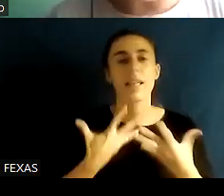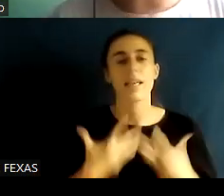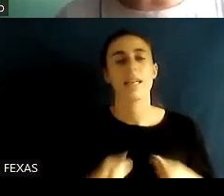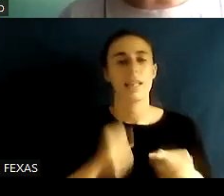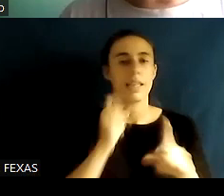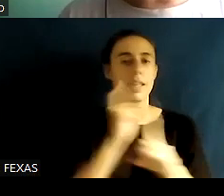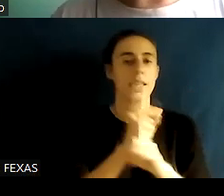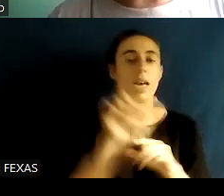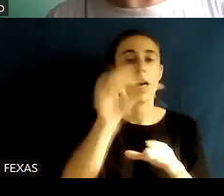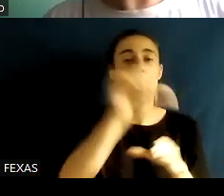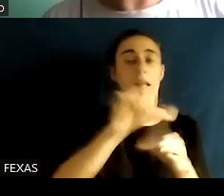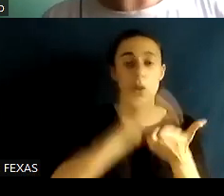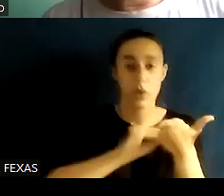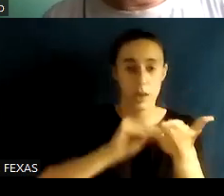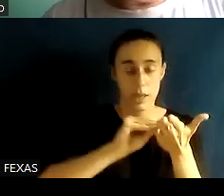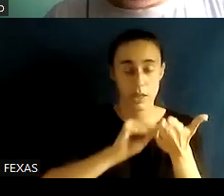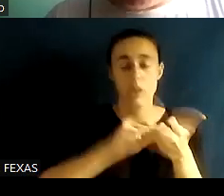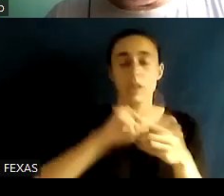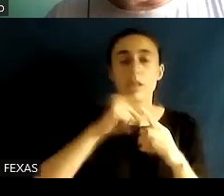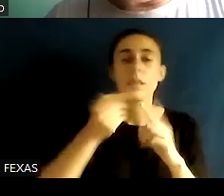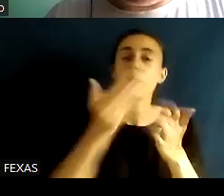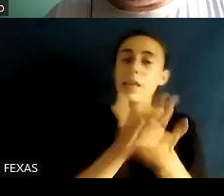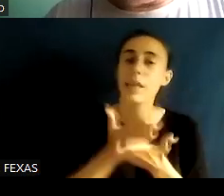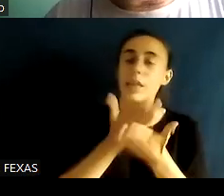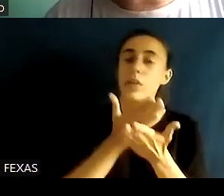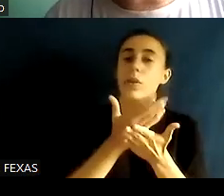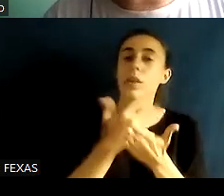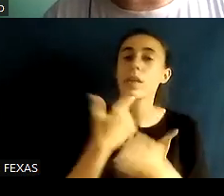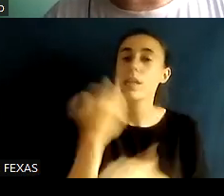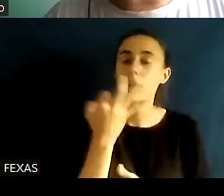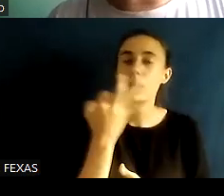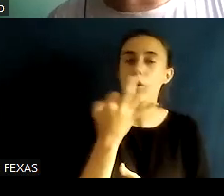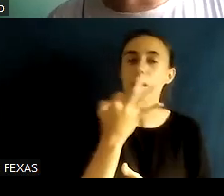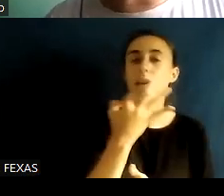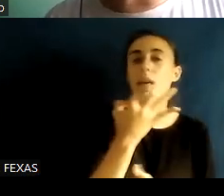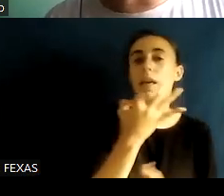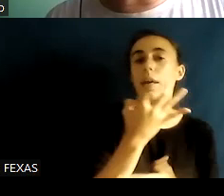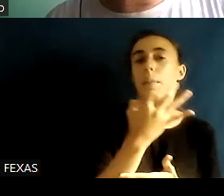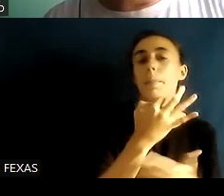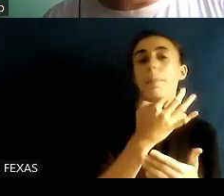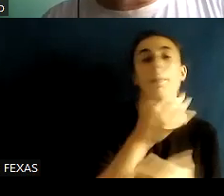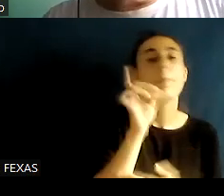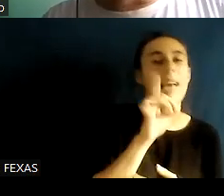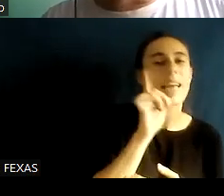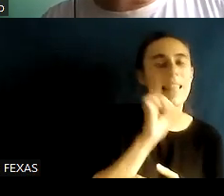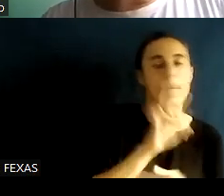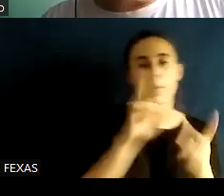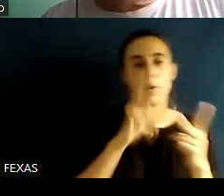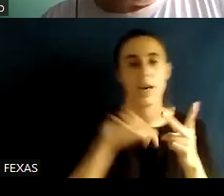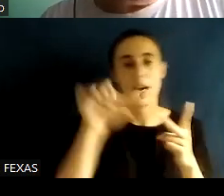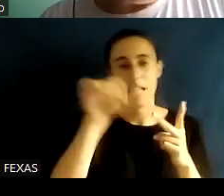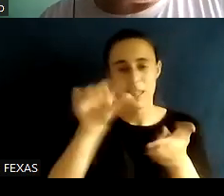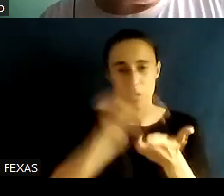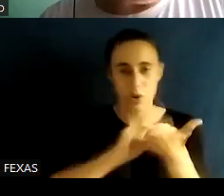vieron que una comparación en 3 grupos, entre placebo, ácidos grasos omega 3 y antidepresivos de síntesis, se vio que